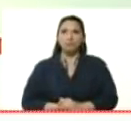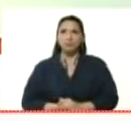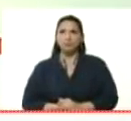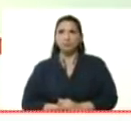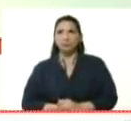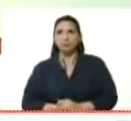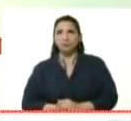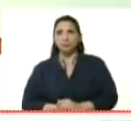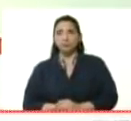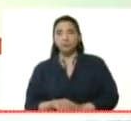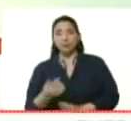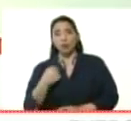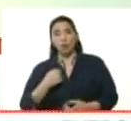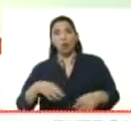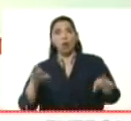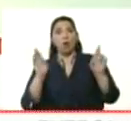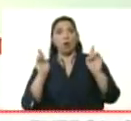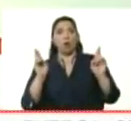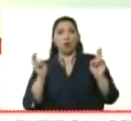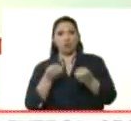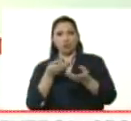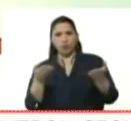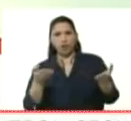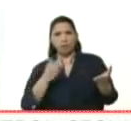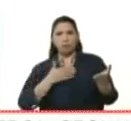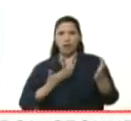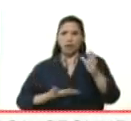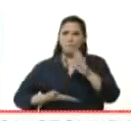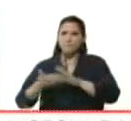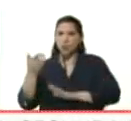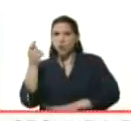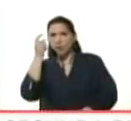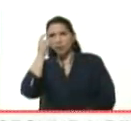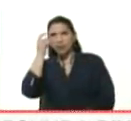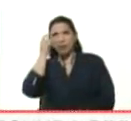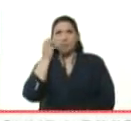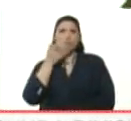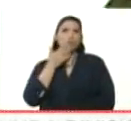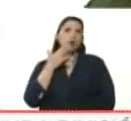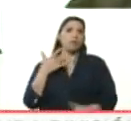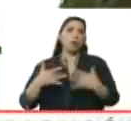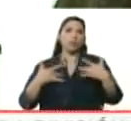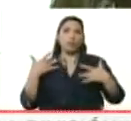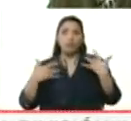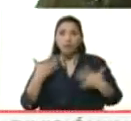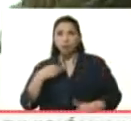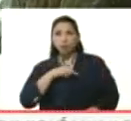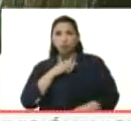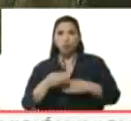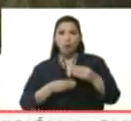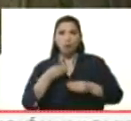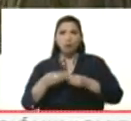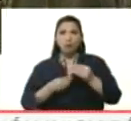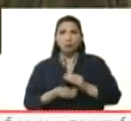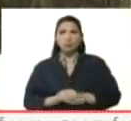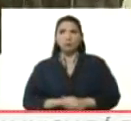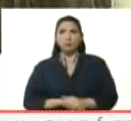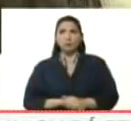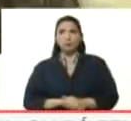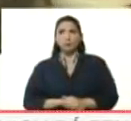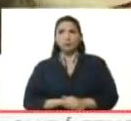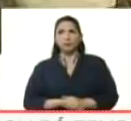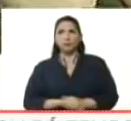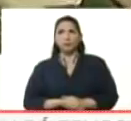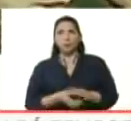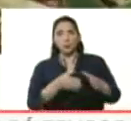Yo ojalá ustedes pudieran ir un día a las actividades que hacemos nosotros de las cuadrillas